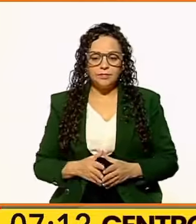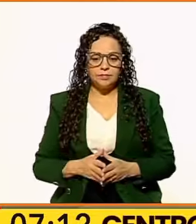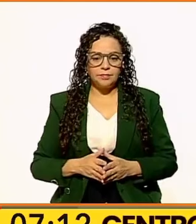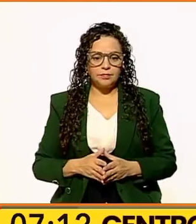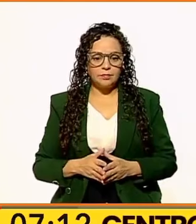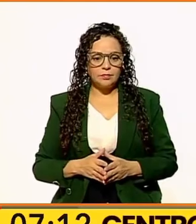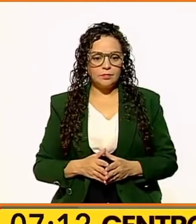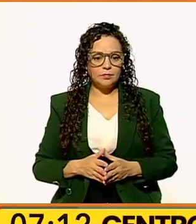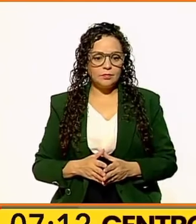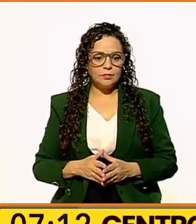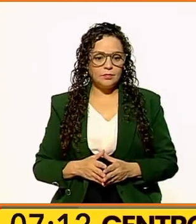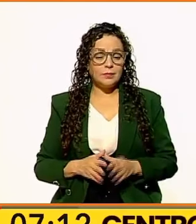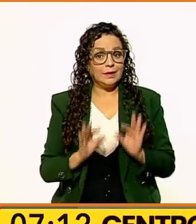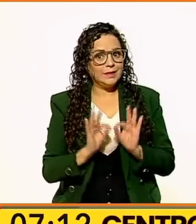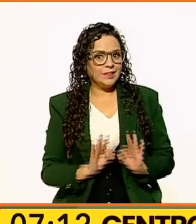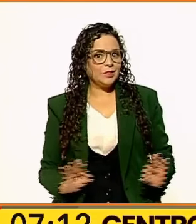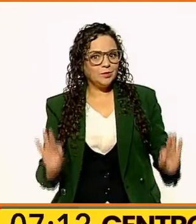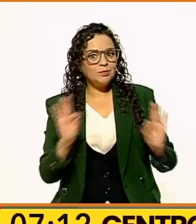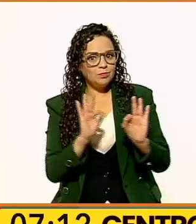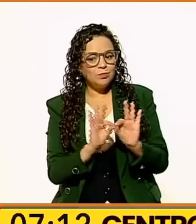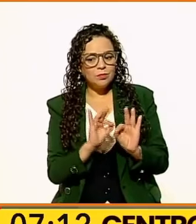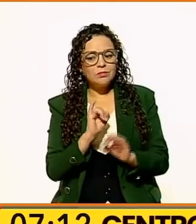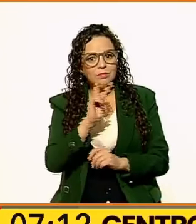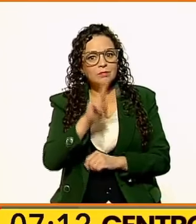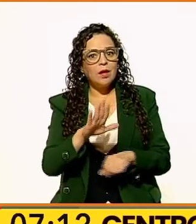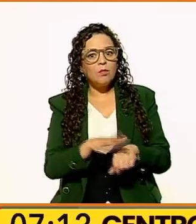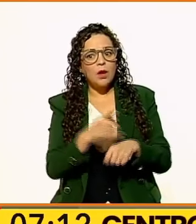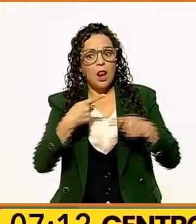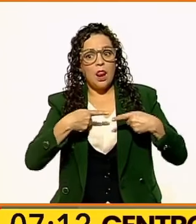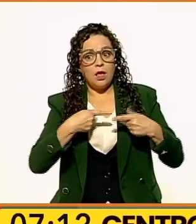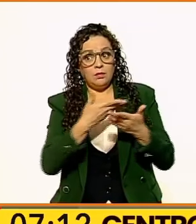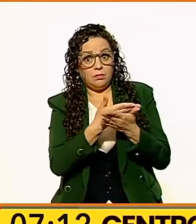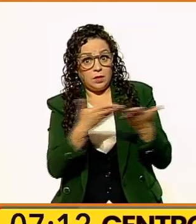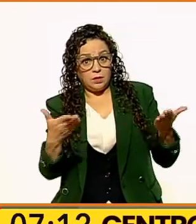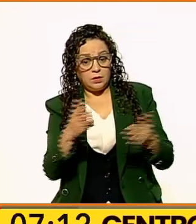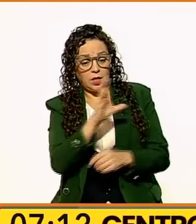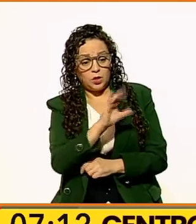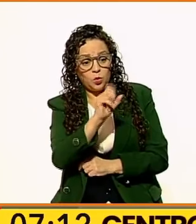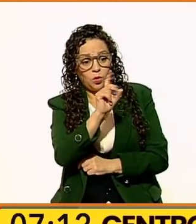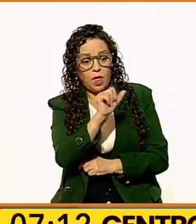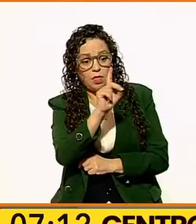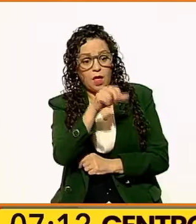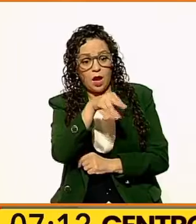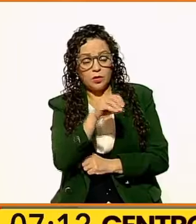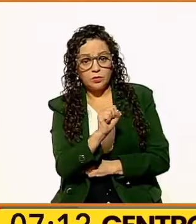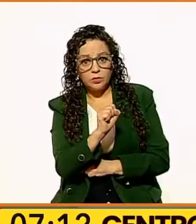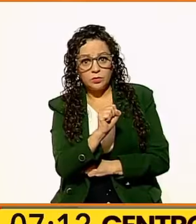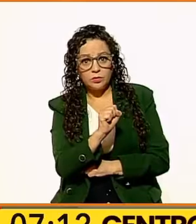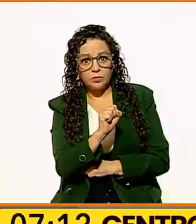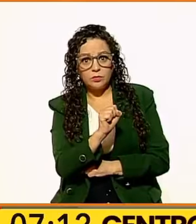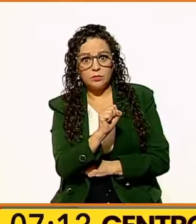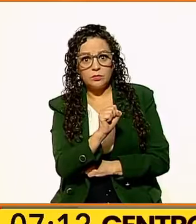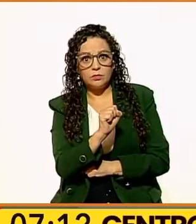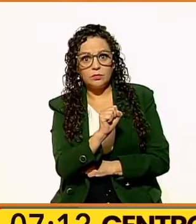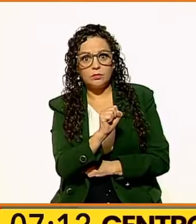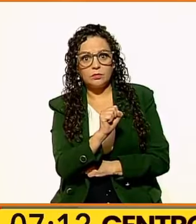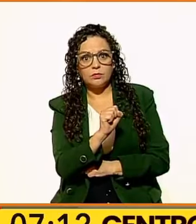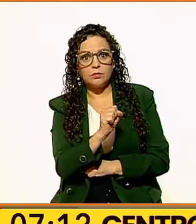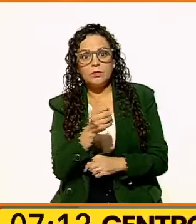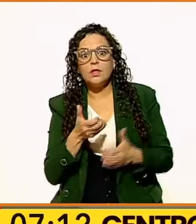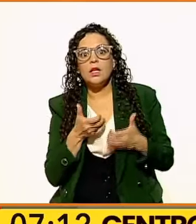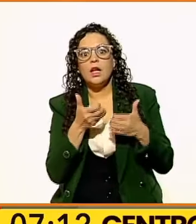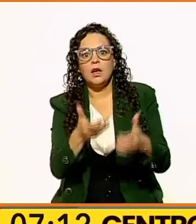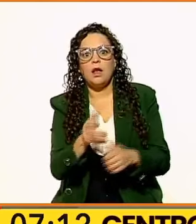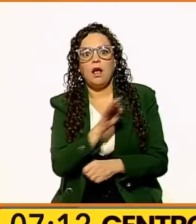importante, porque precisamente los ciudadanos, además de tener esta parte, Guadalupe Correa, de poder expresarse en las